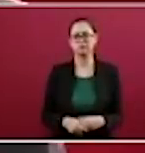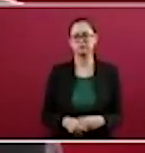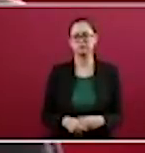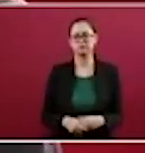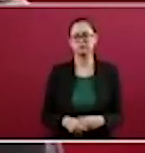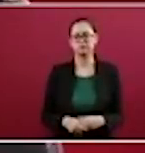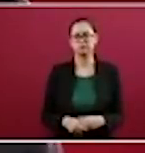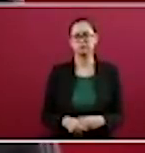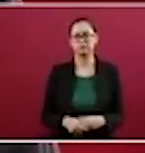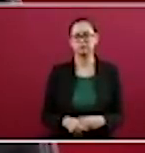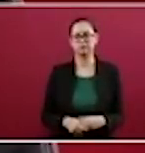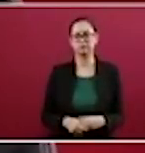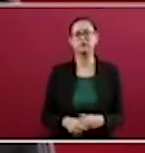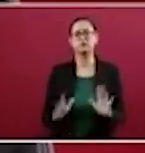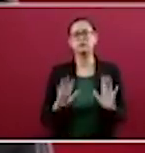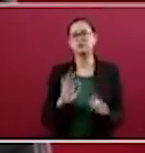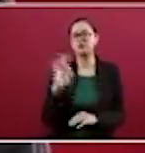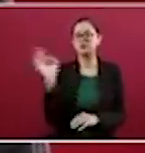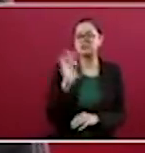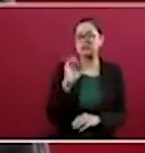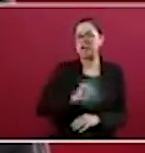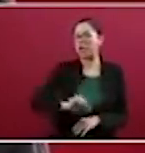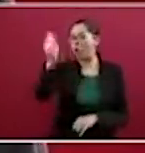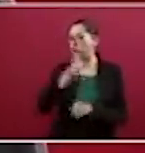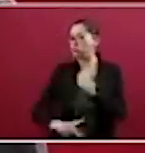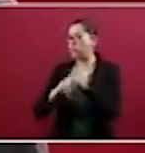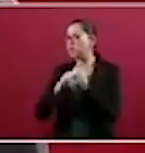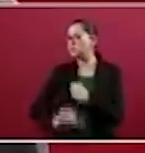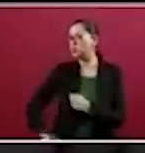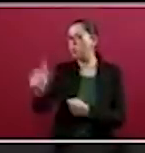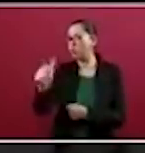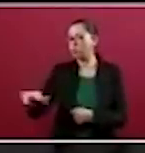Puede ser que en otras naciones, otros gobiernos,